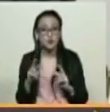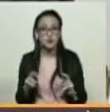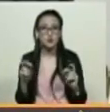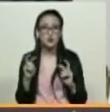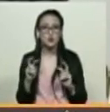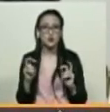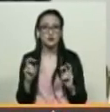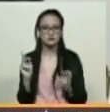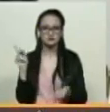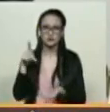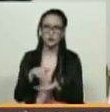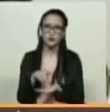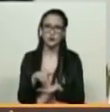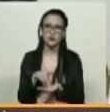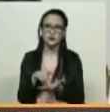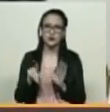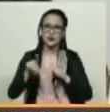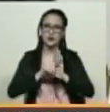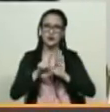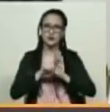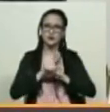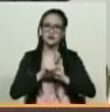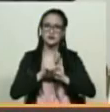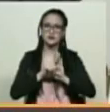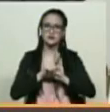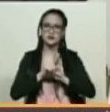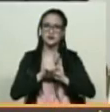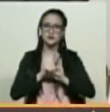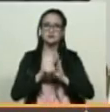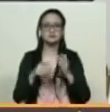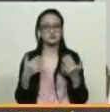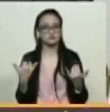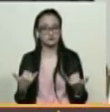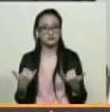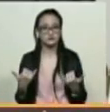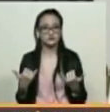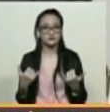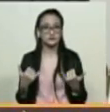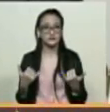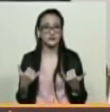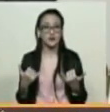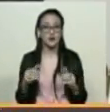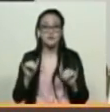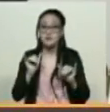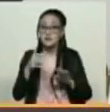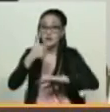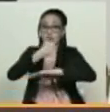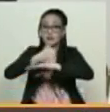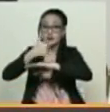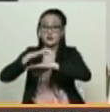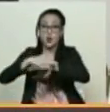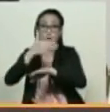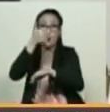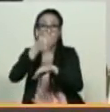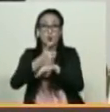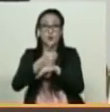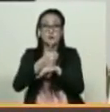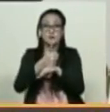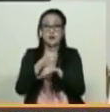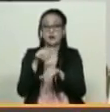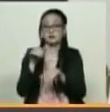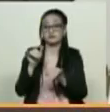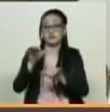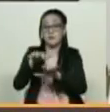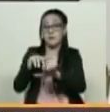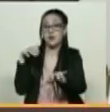una instancia, que es la instancia legislativa, que está prácticamente desmantelada por las acciones de la misma directiva y de la mayoría que